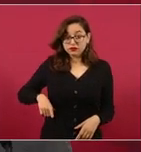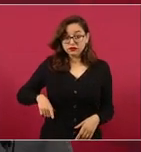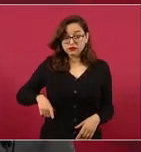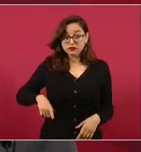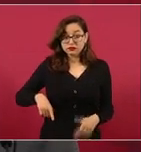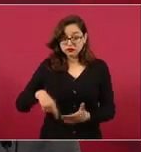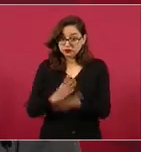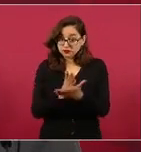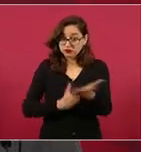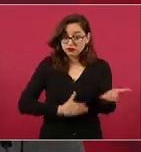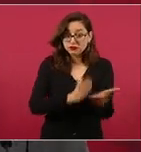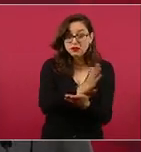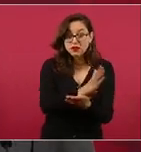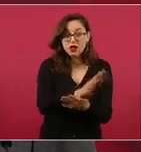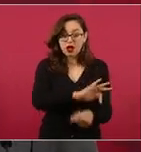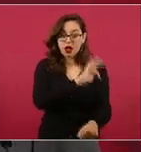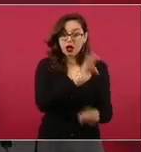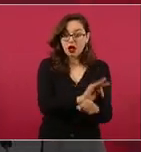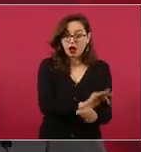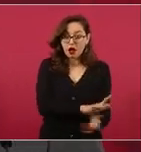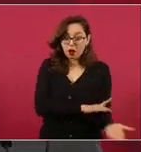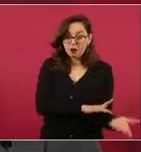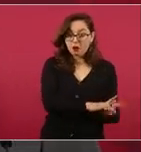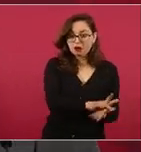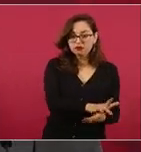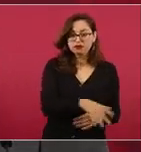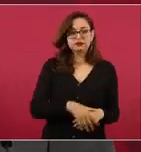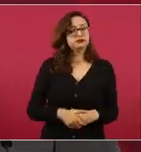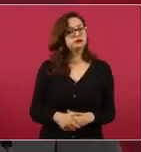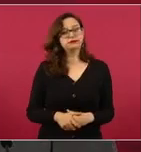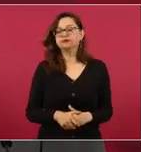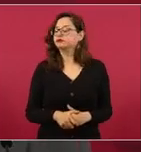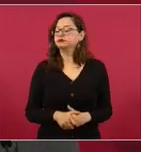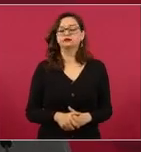no hay cartas marcadas.